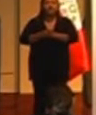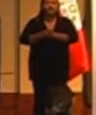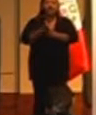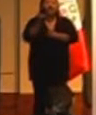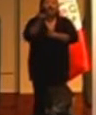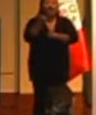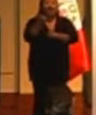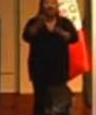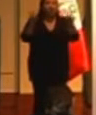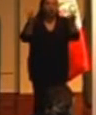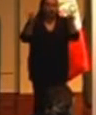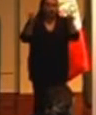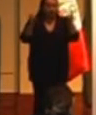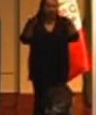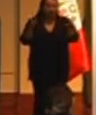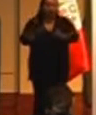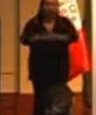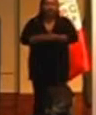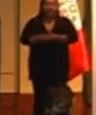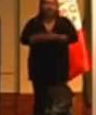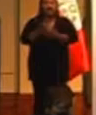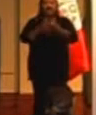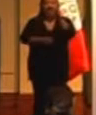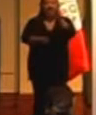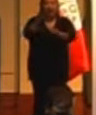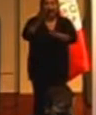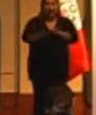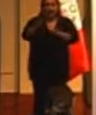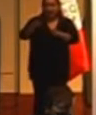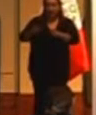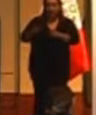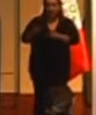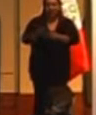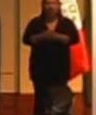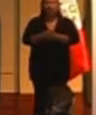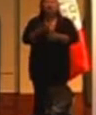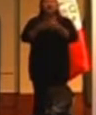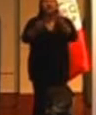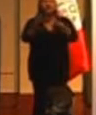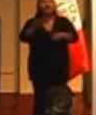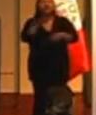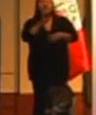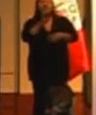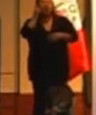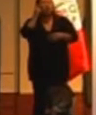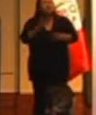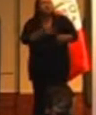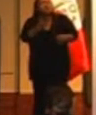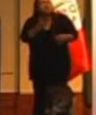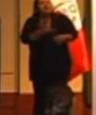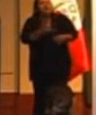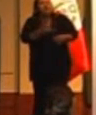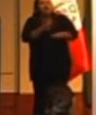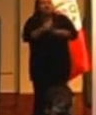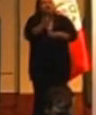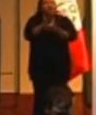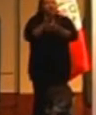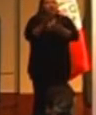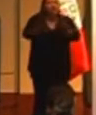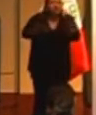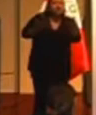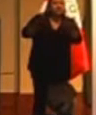Hay un tema que las personas que hablan sobre percepción y ya no victimización,